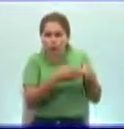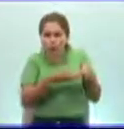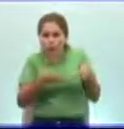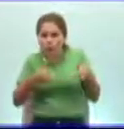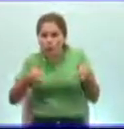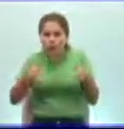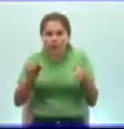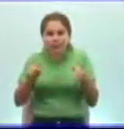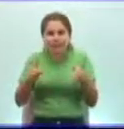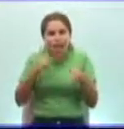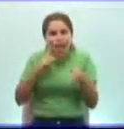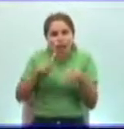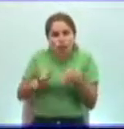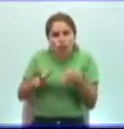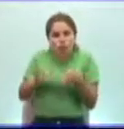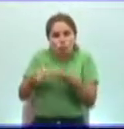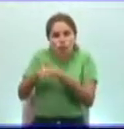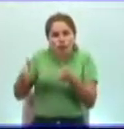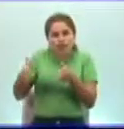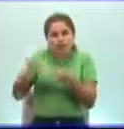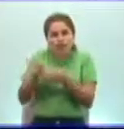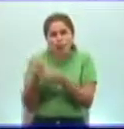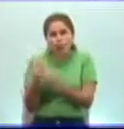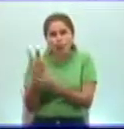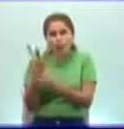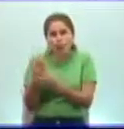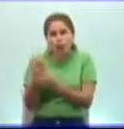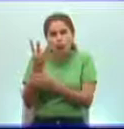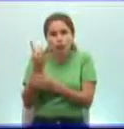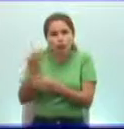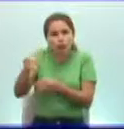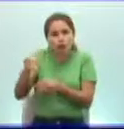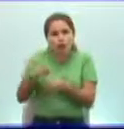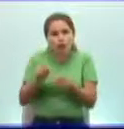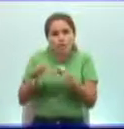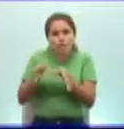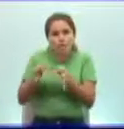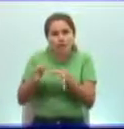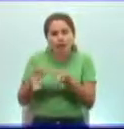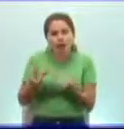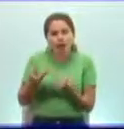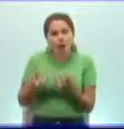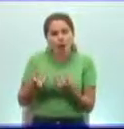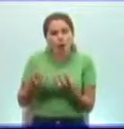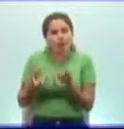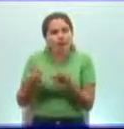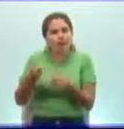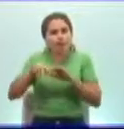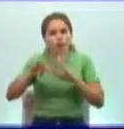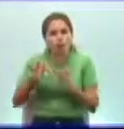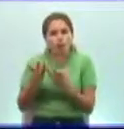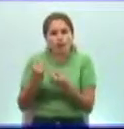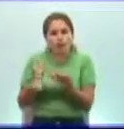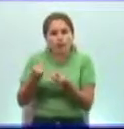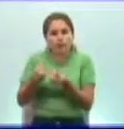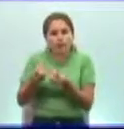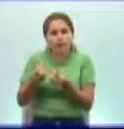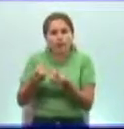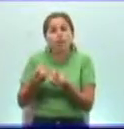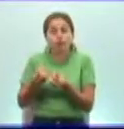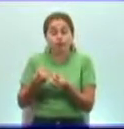una resistencia, como en una bombilla, los electrones desprenden calor calentando el filamento hasta la